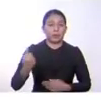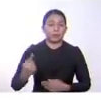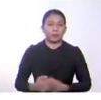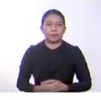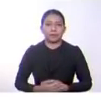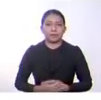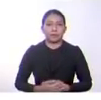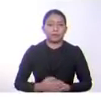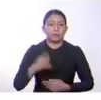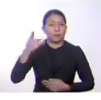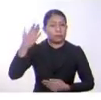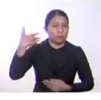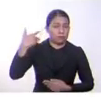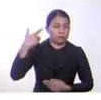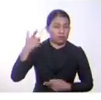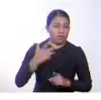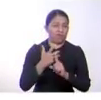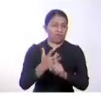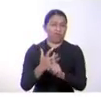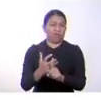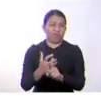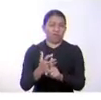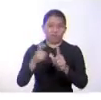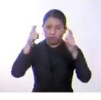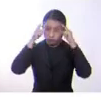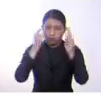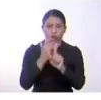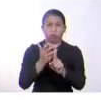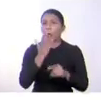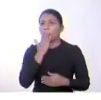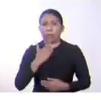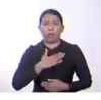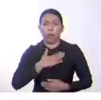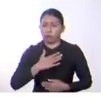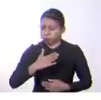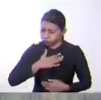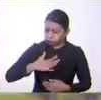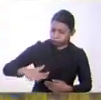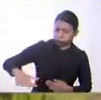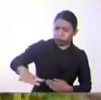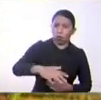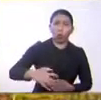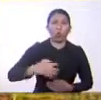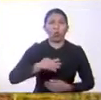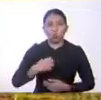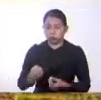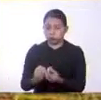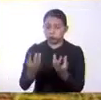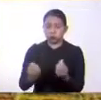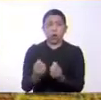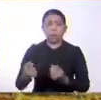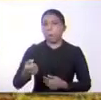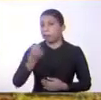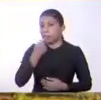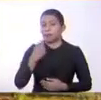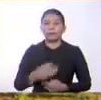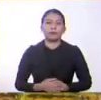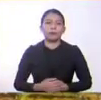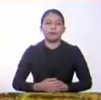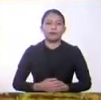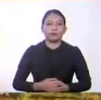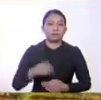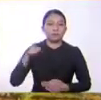los monarcas solían contar con sus propios jardines botánicos. En México Central se efectuaban fiestas